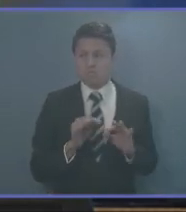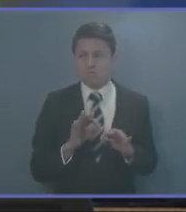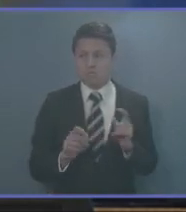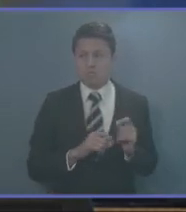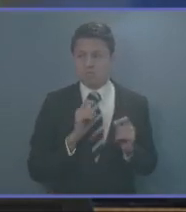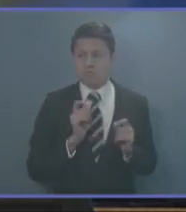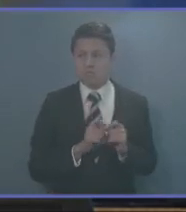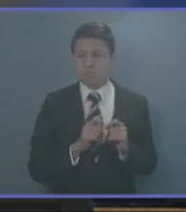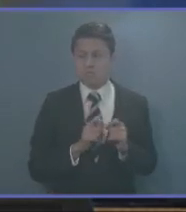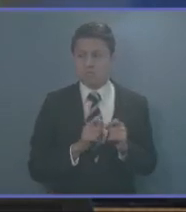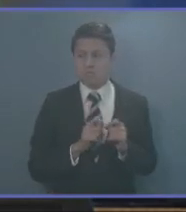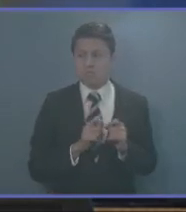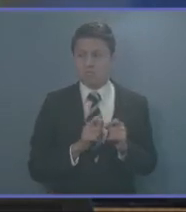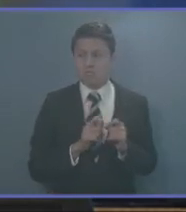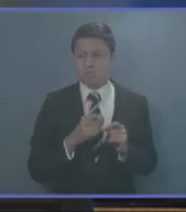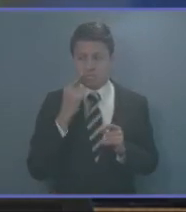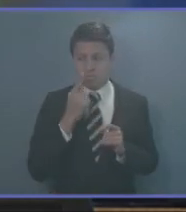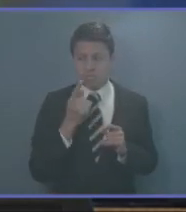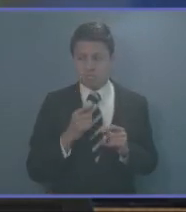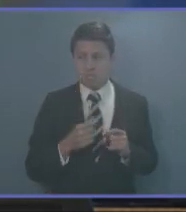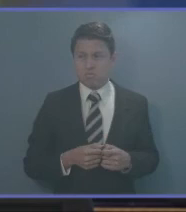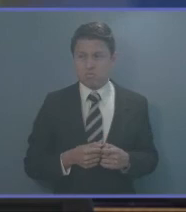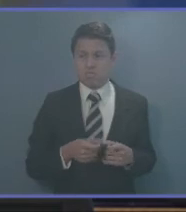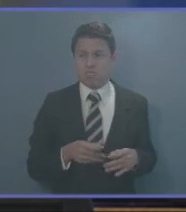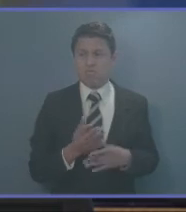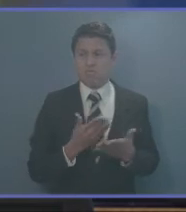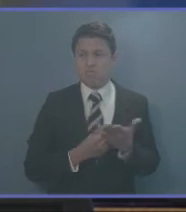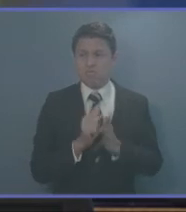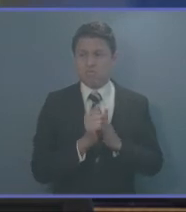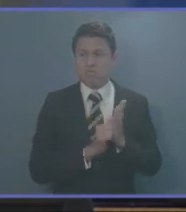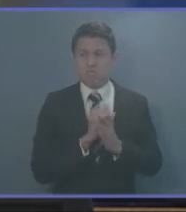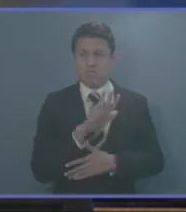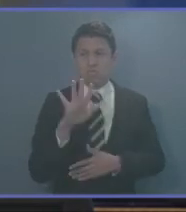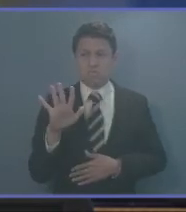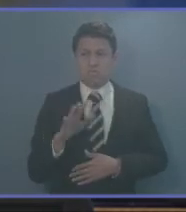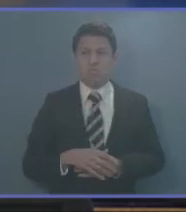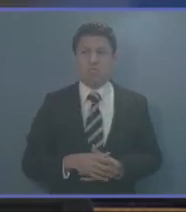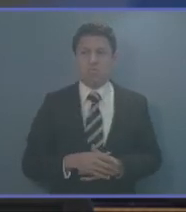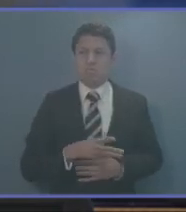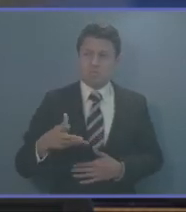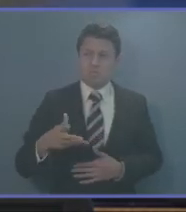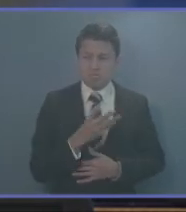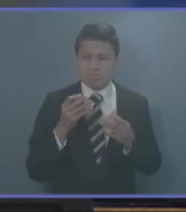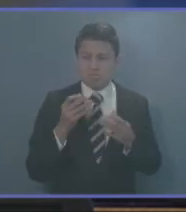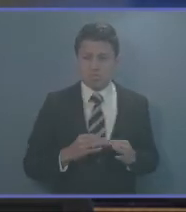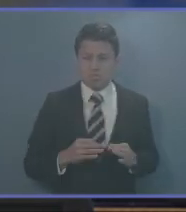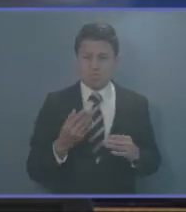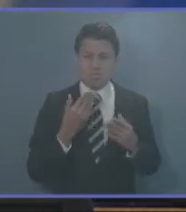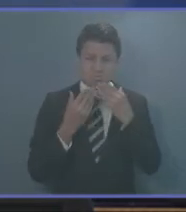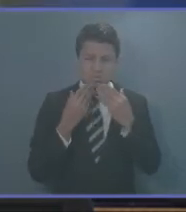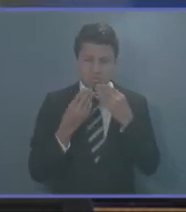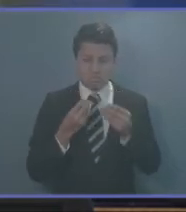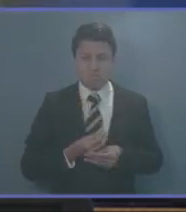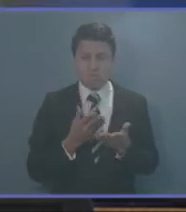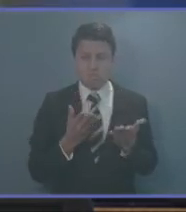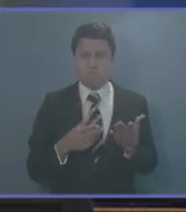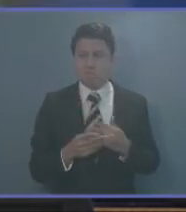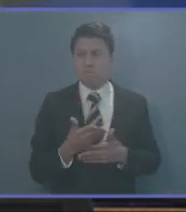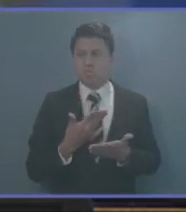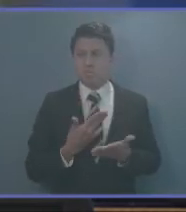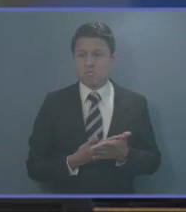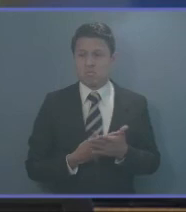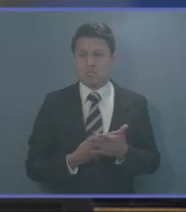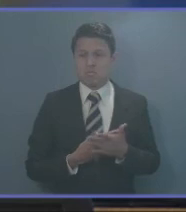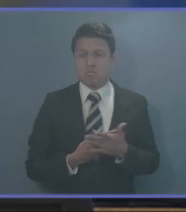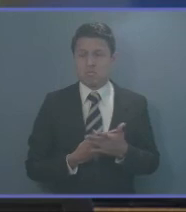pertinente. Moneda aplicable. Artículo 55. Todas las cantidades expresadas en esta ley han sido establecidas en dólares